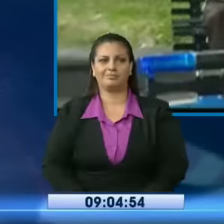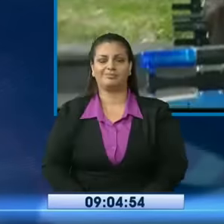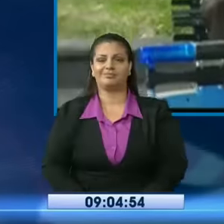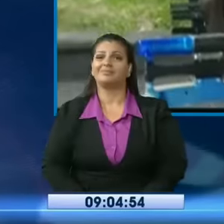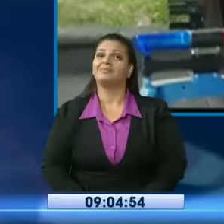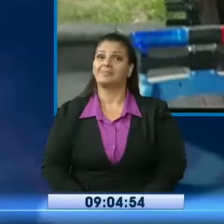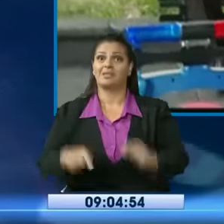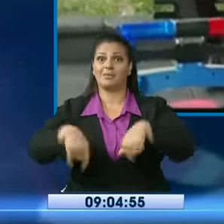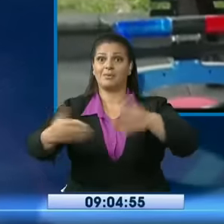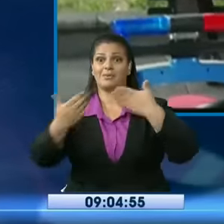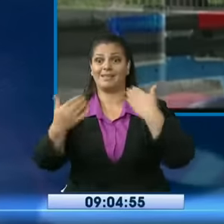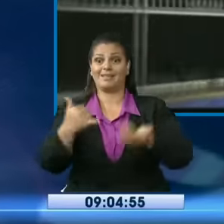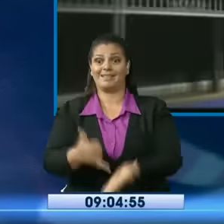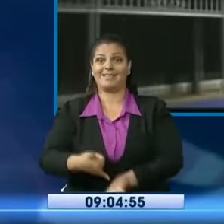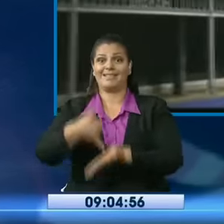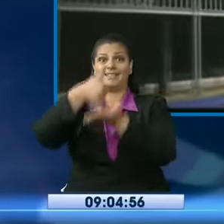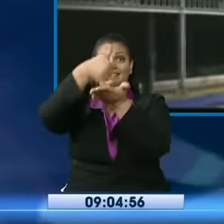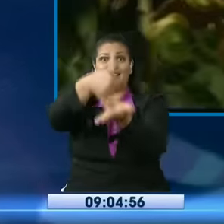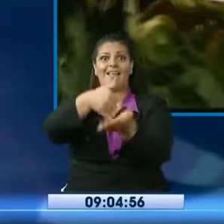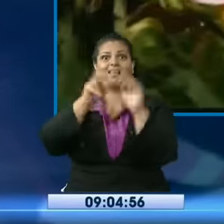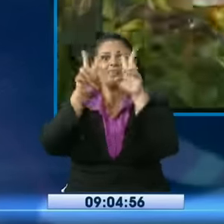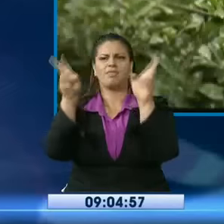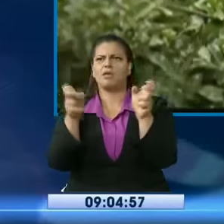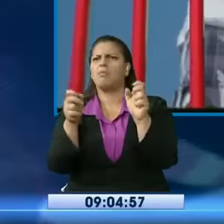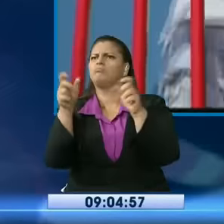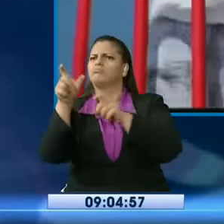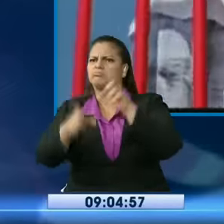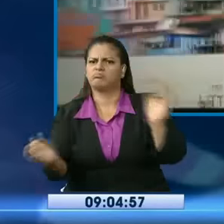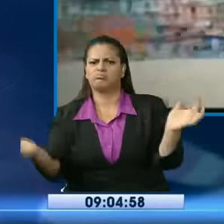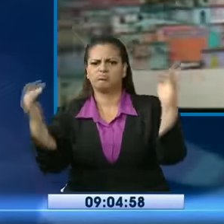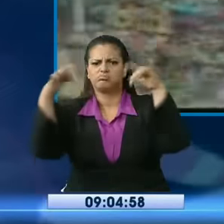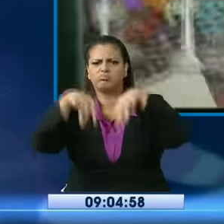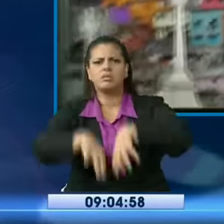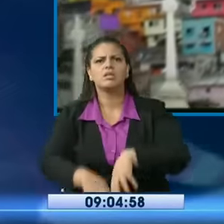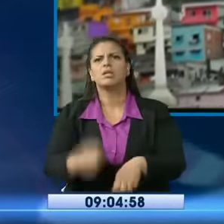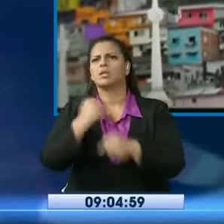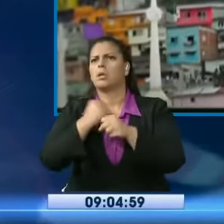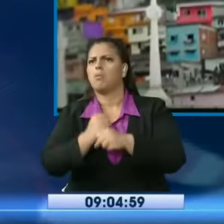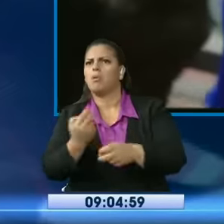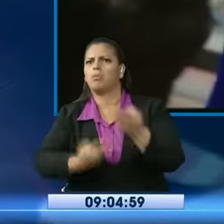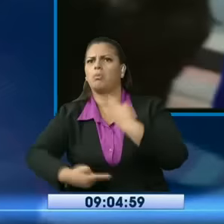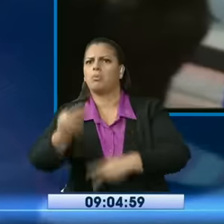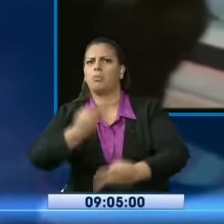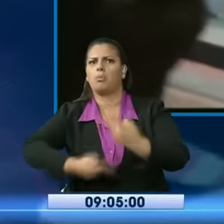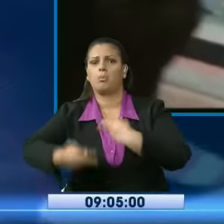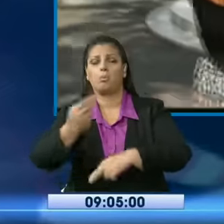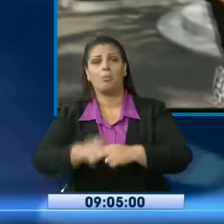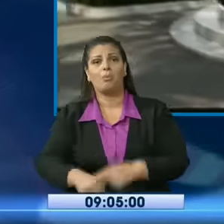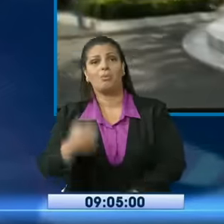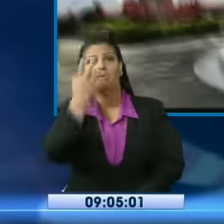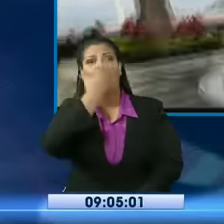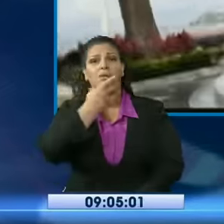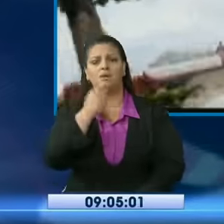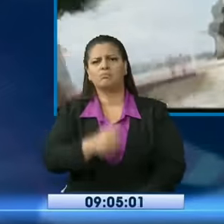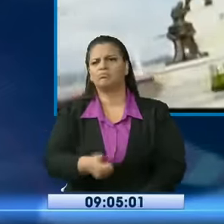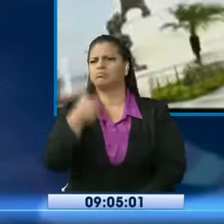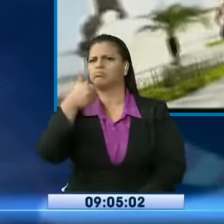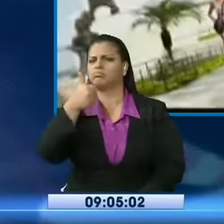más. De negocios. Ah, Guayaquil, sí. El aeropuerto, le mencionaba que el aeropuerto también ha sido galardonado